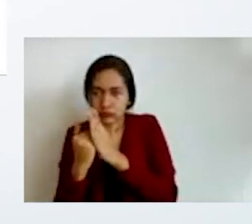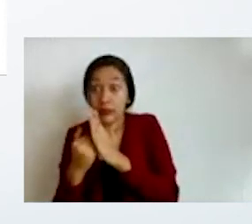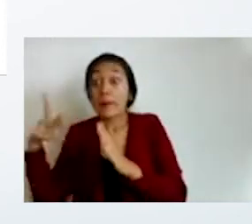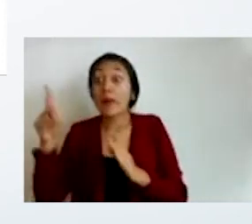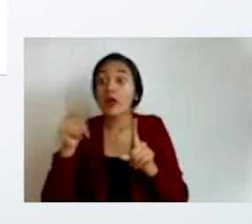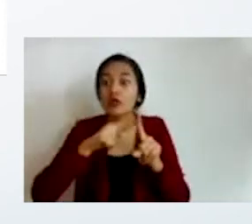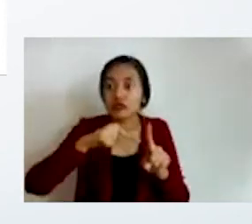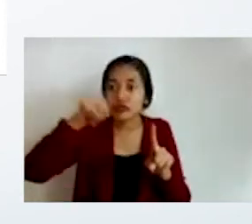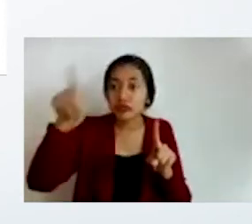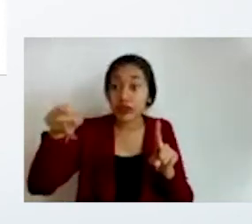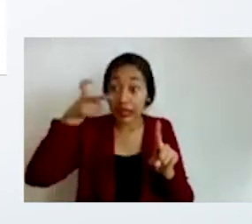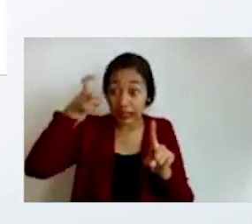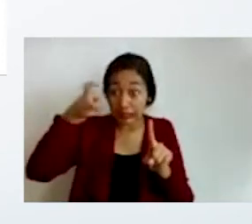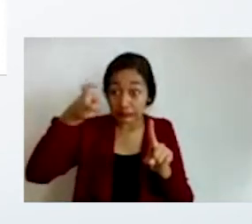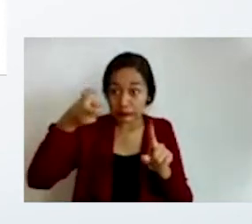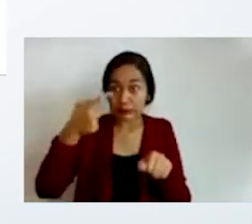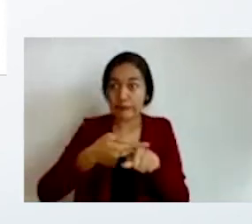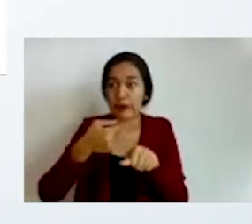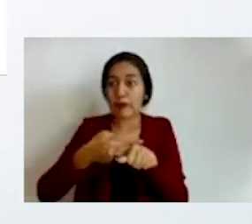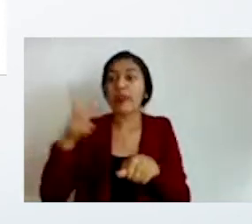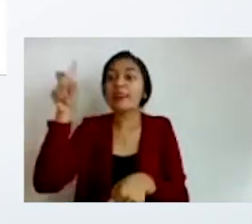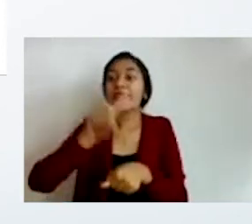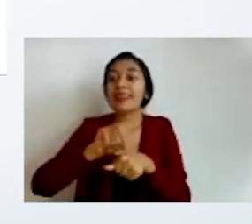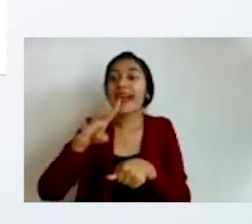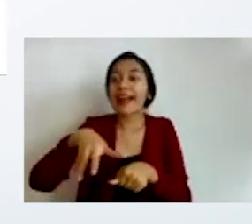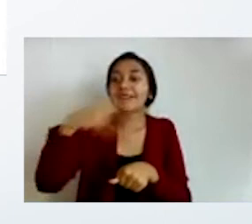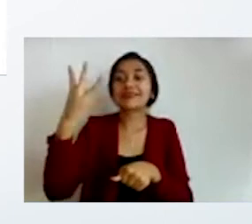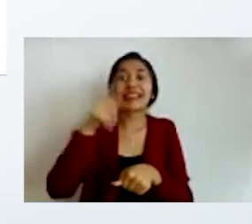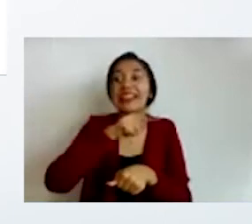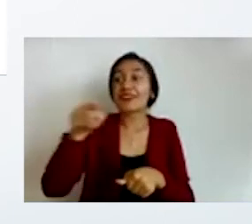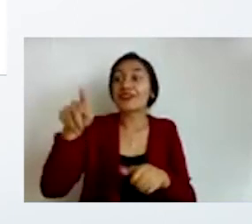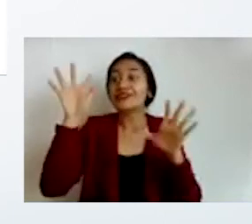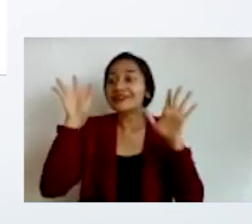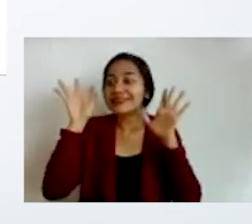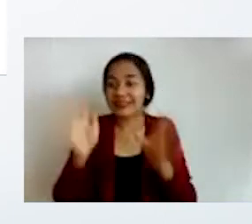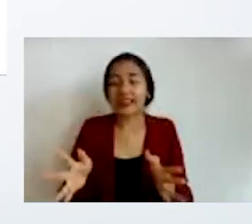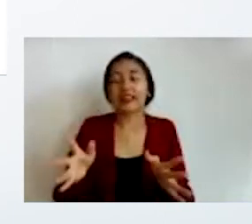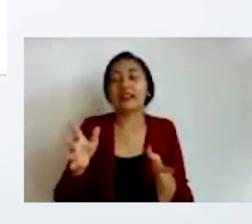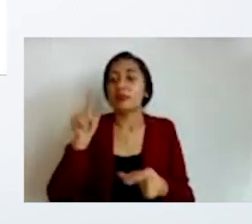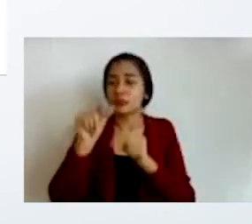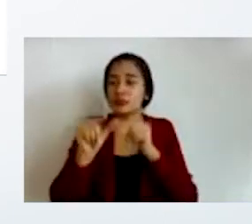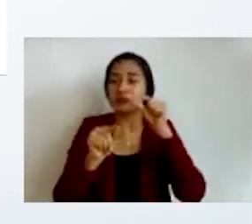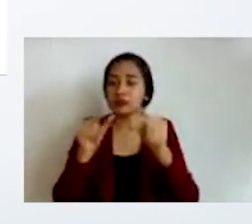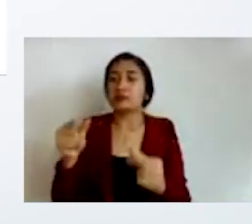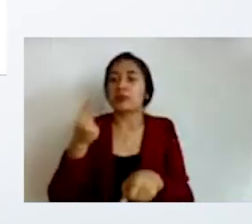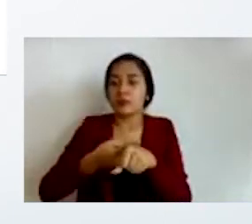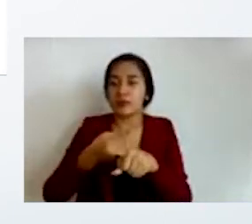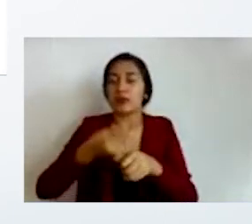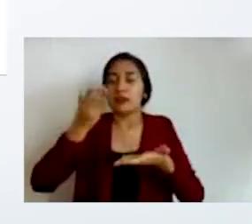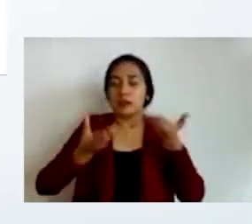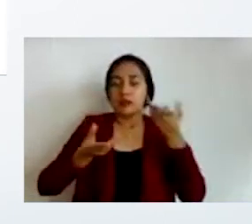enfermos, alrededor del día 14 la mayor parte ya van a estabilizarse y a partir del día